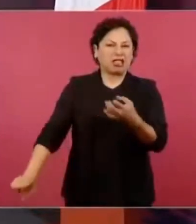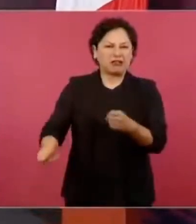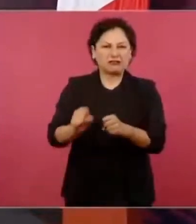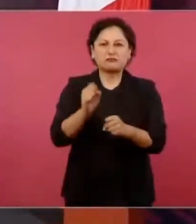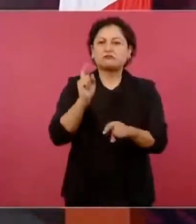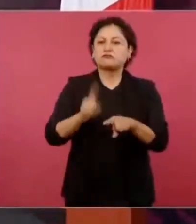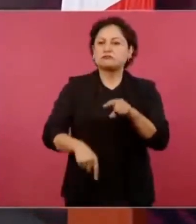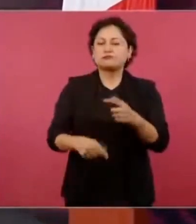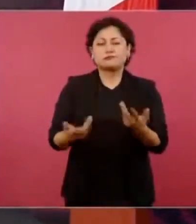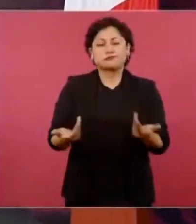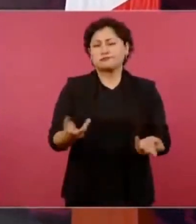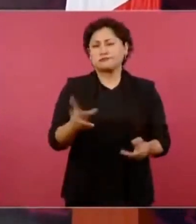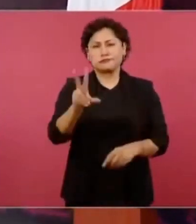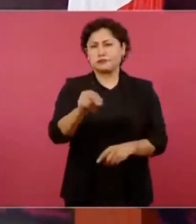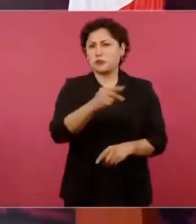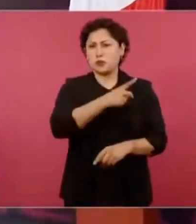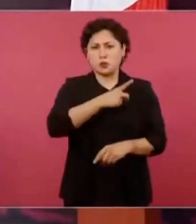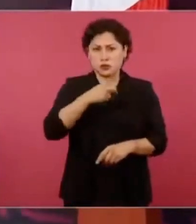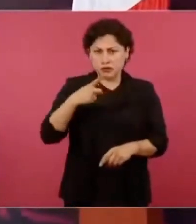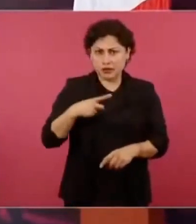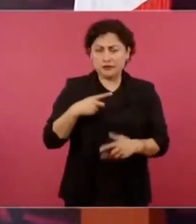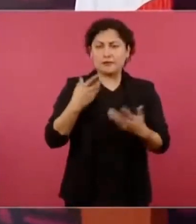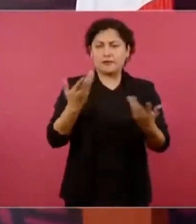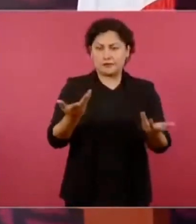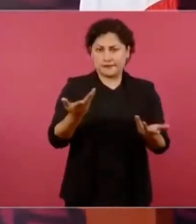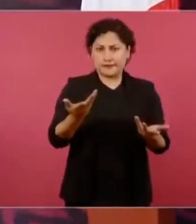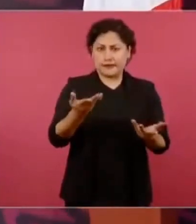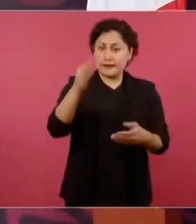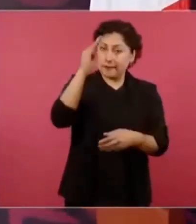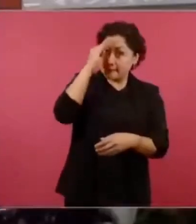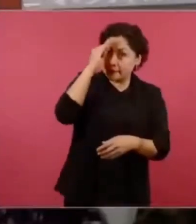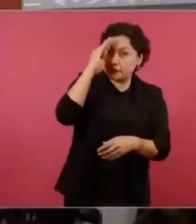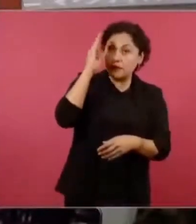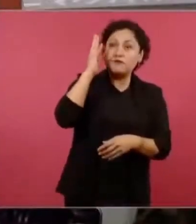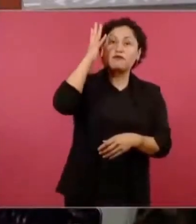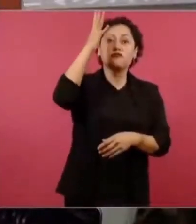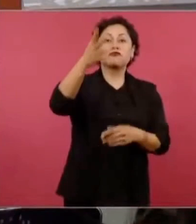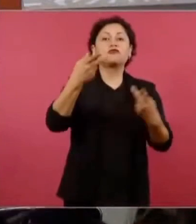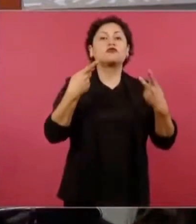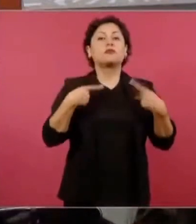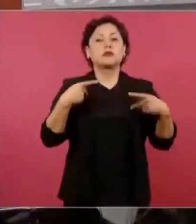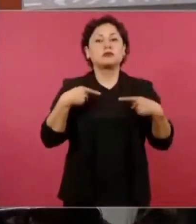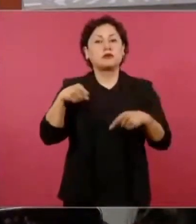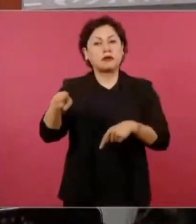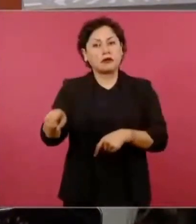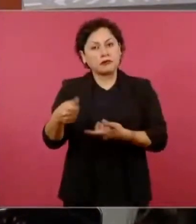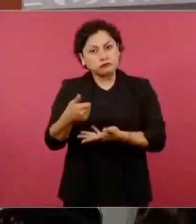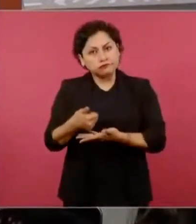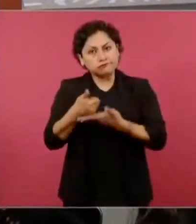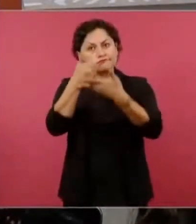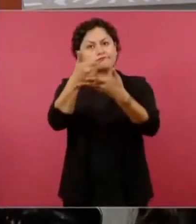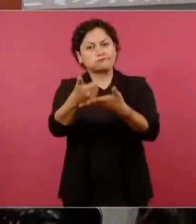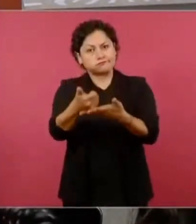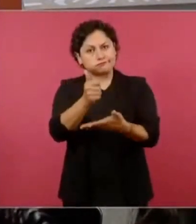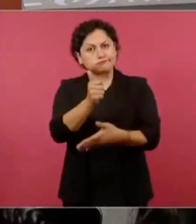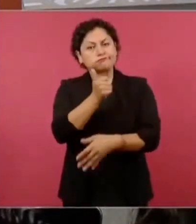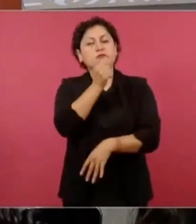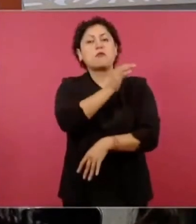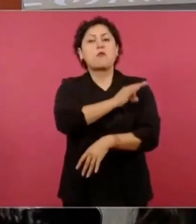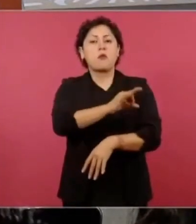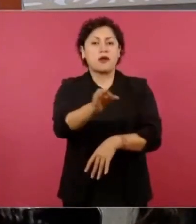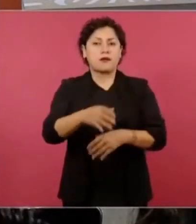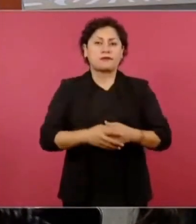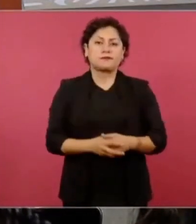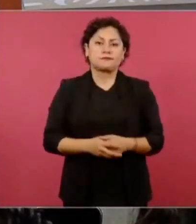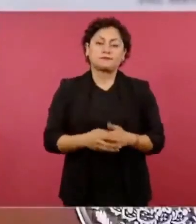generaciones. Y hay medidas que deben de tomarse,